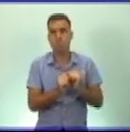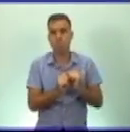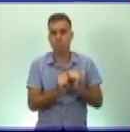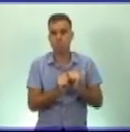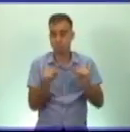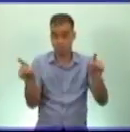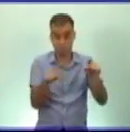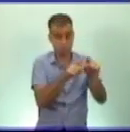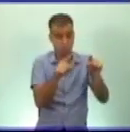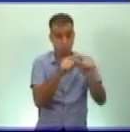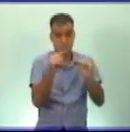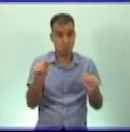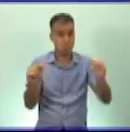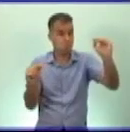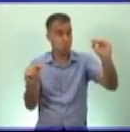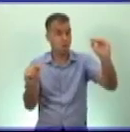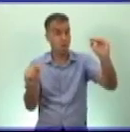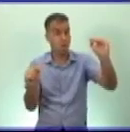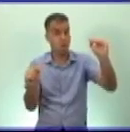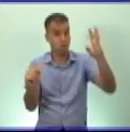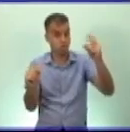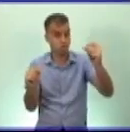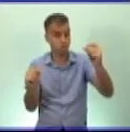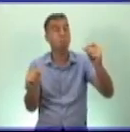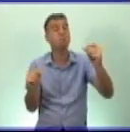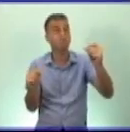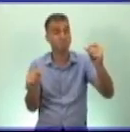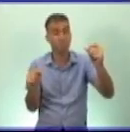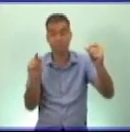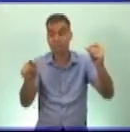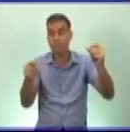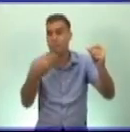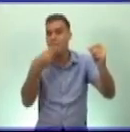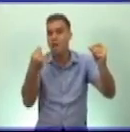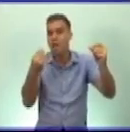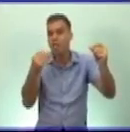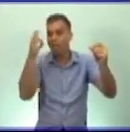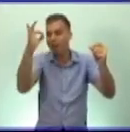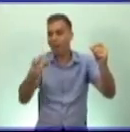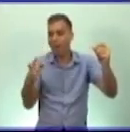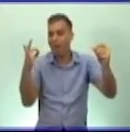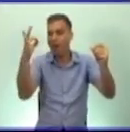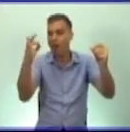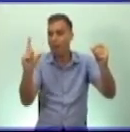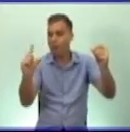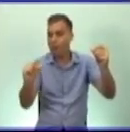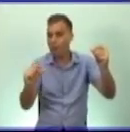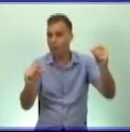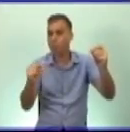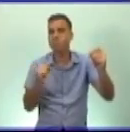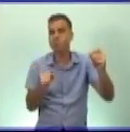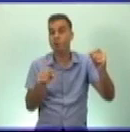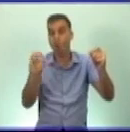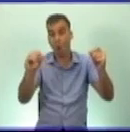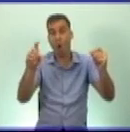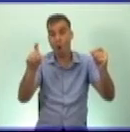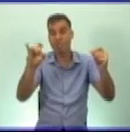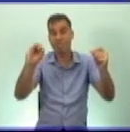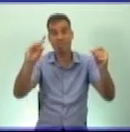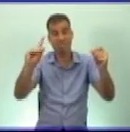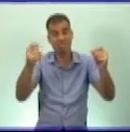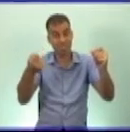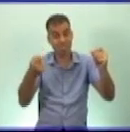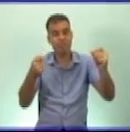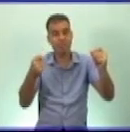recuerden que cuando aumenta el número de oxidación es porque la especie pierde electrones, se oxida y por tanto es el